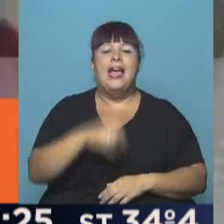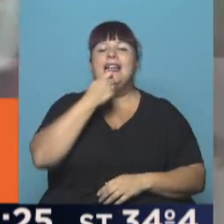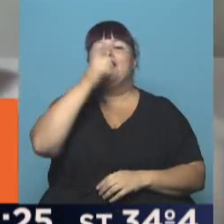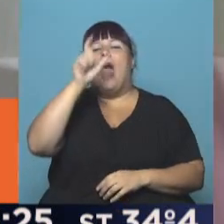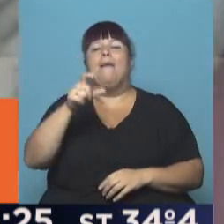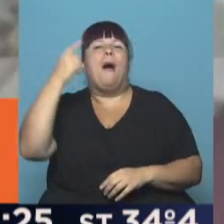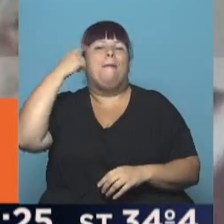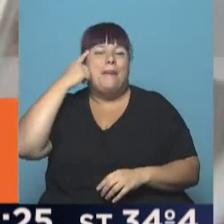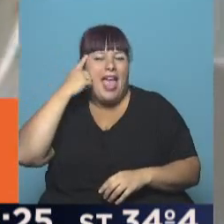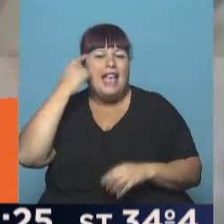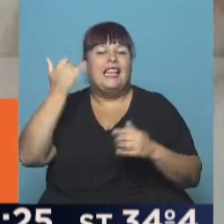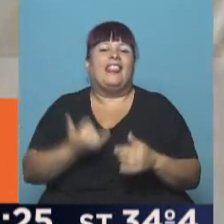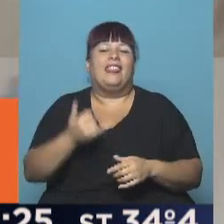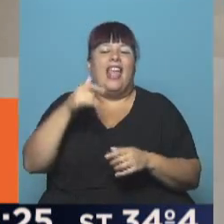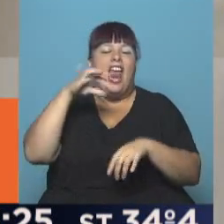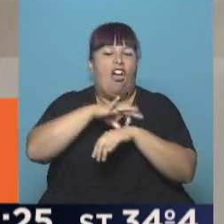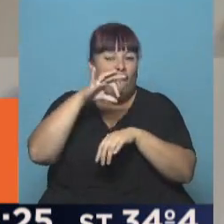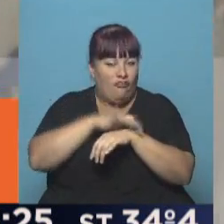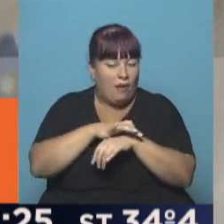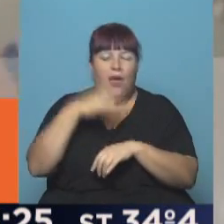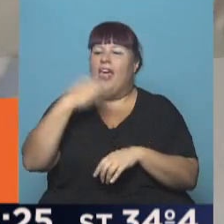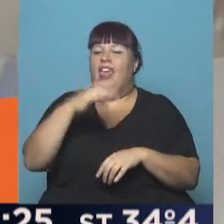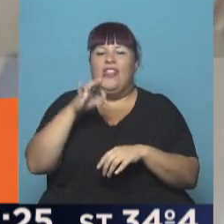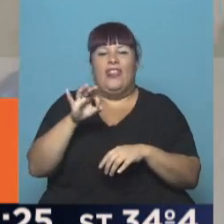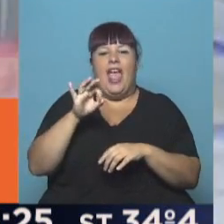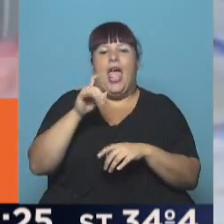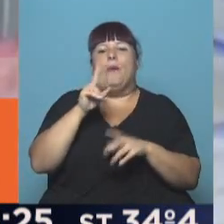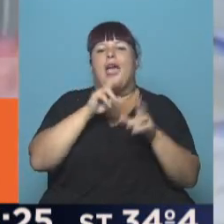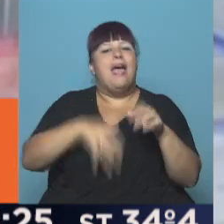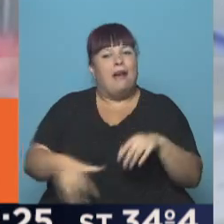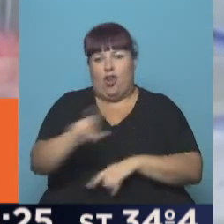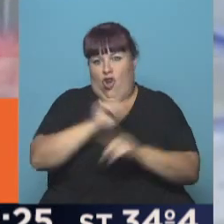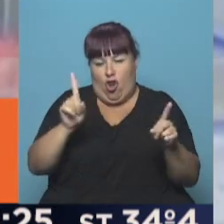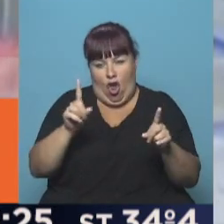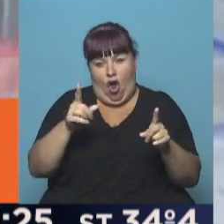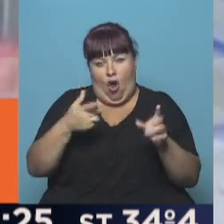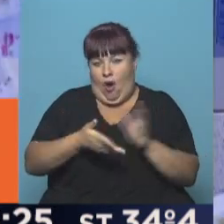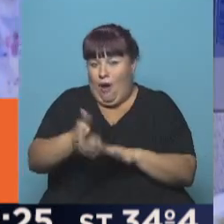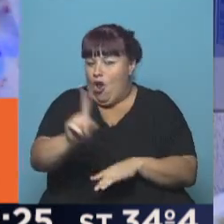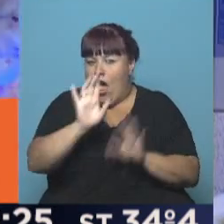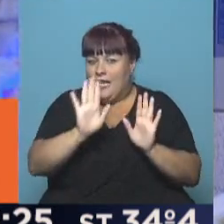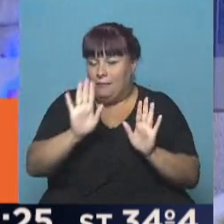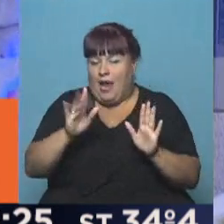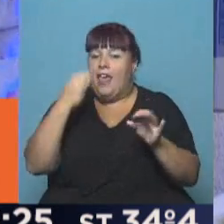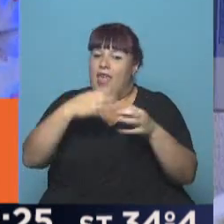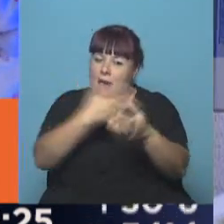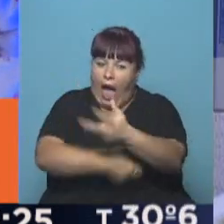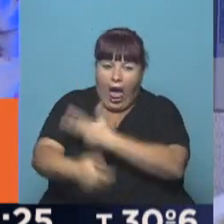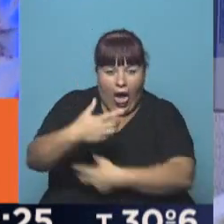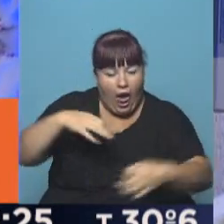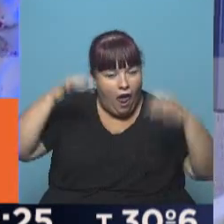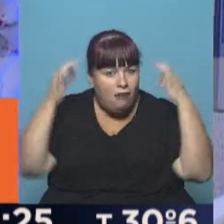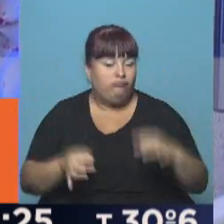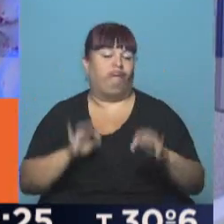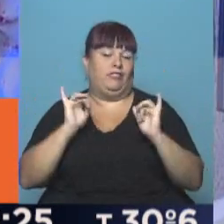piensa que está afectado de esta patología evitar buscar un embarazo proximamente hacerse los análisis